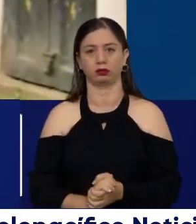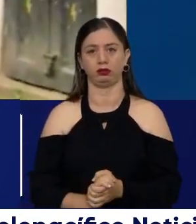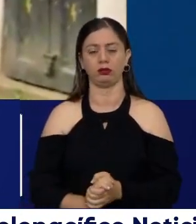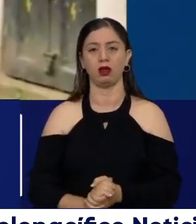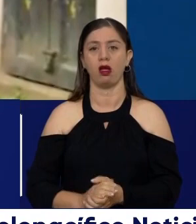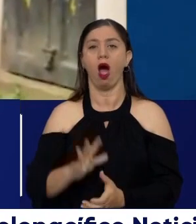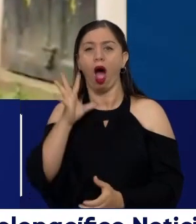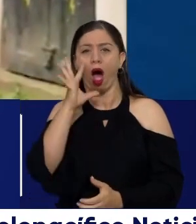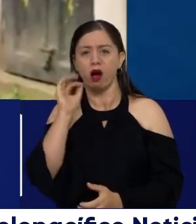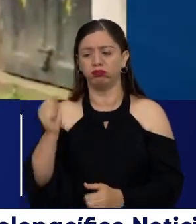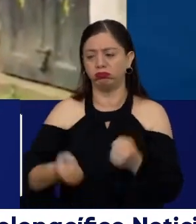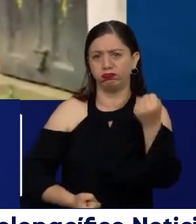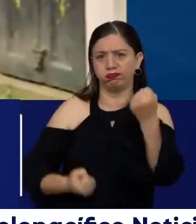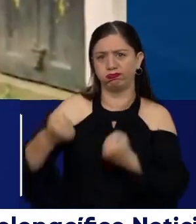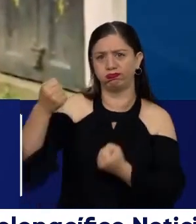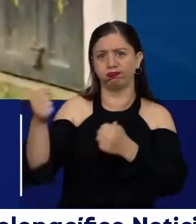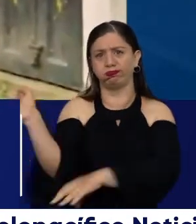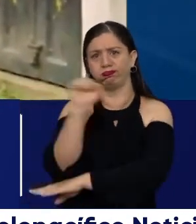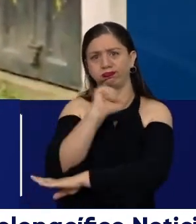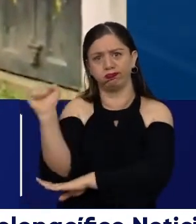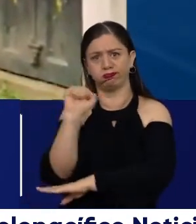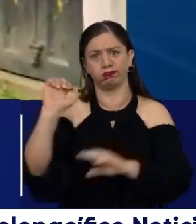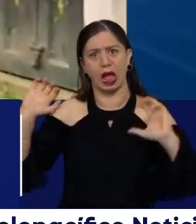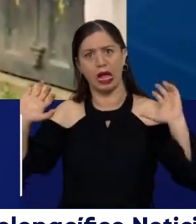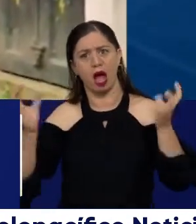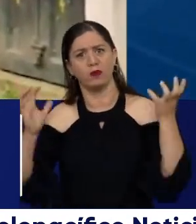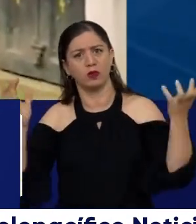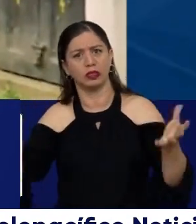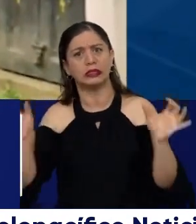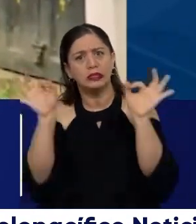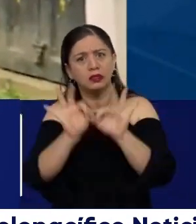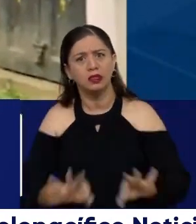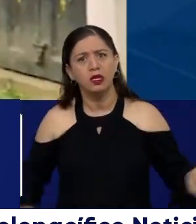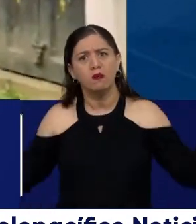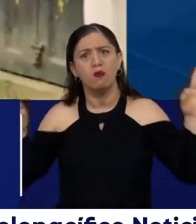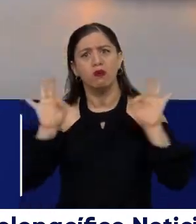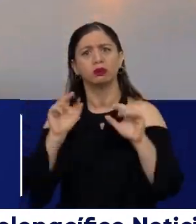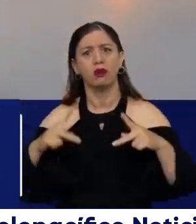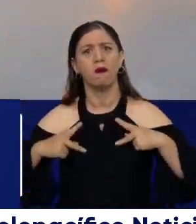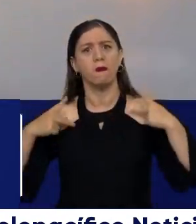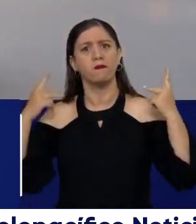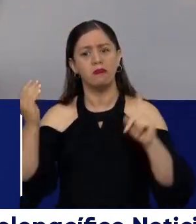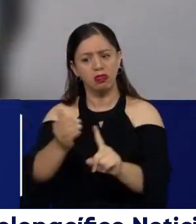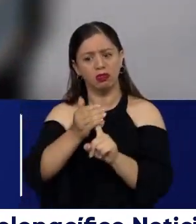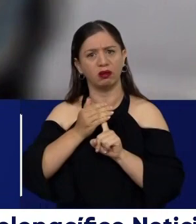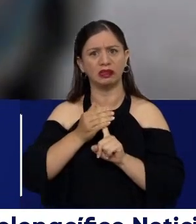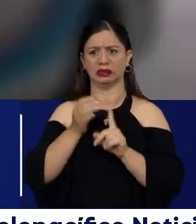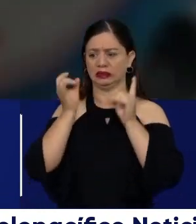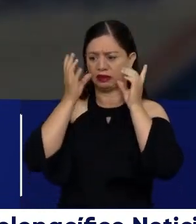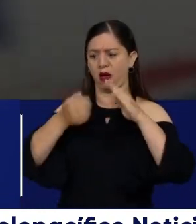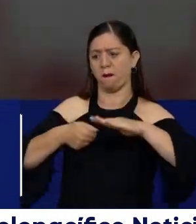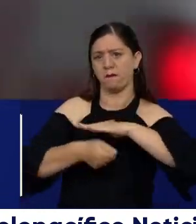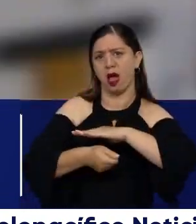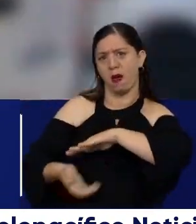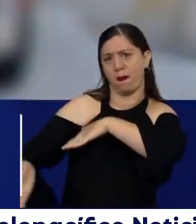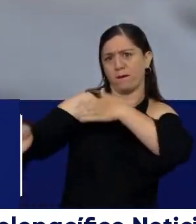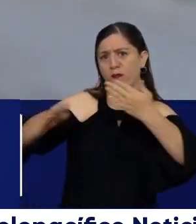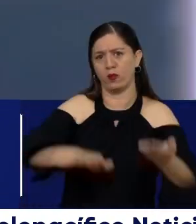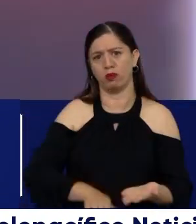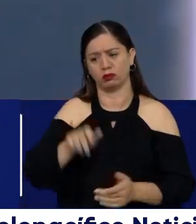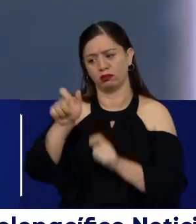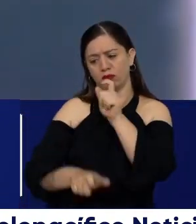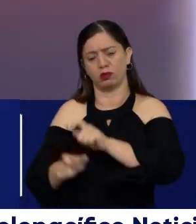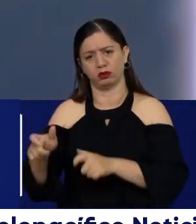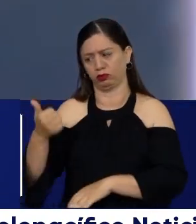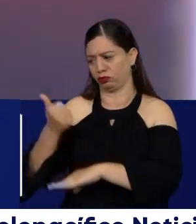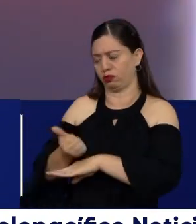las ambulancias, lejos del servicio más importante, que es proteger la vida, están asesinando vidas. Y